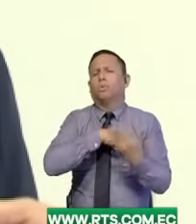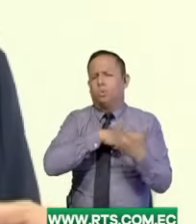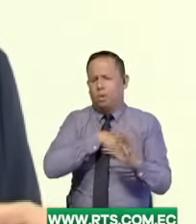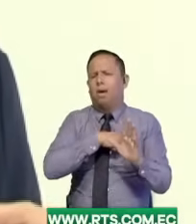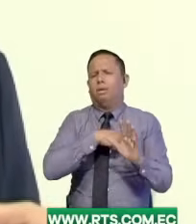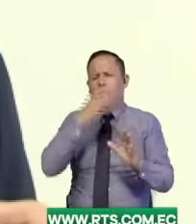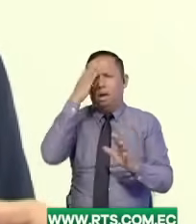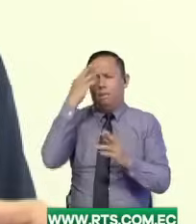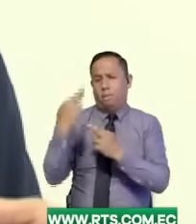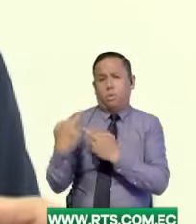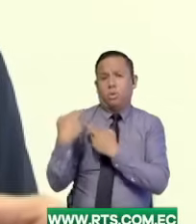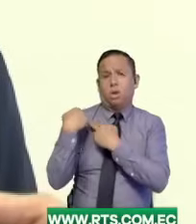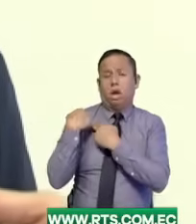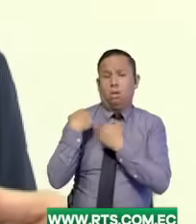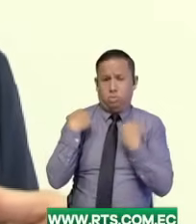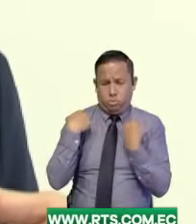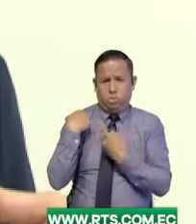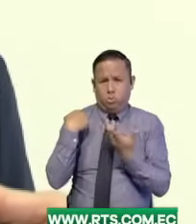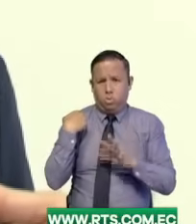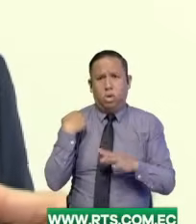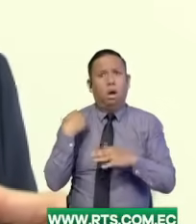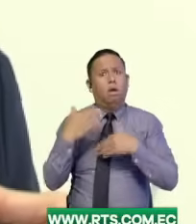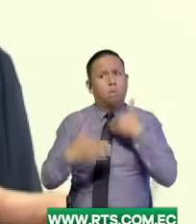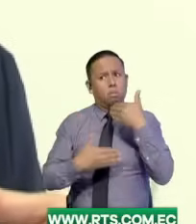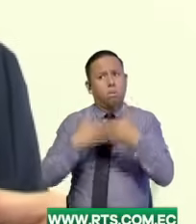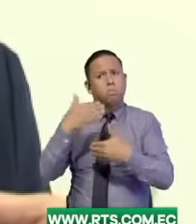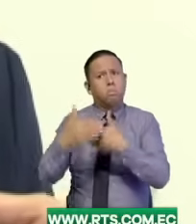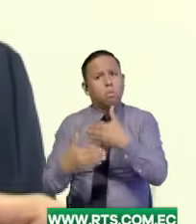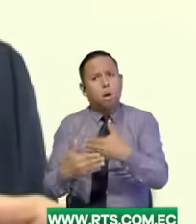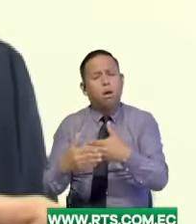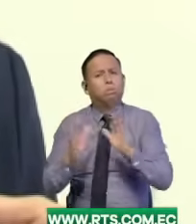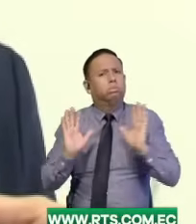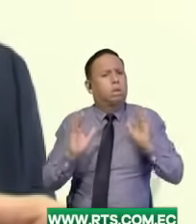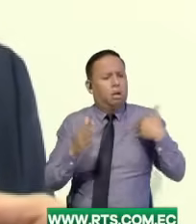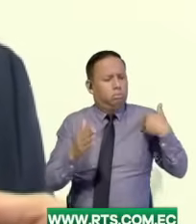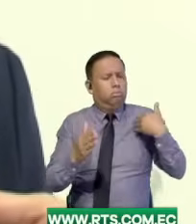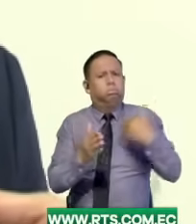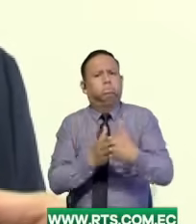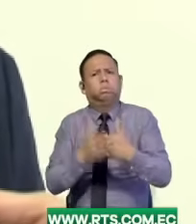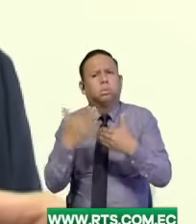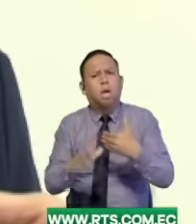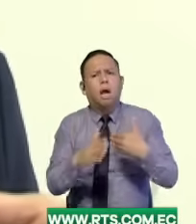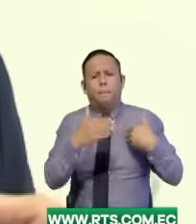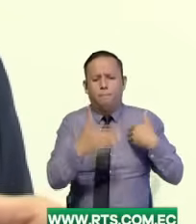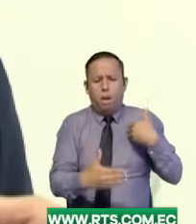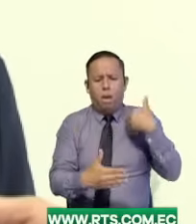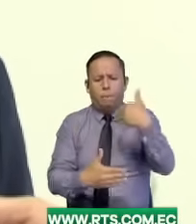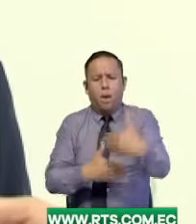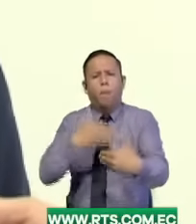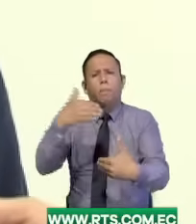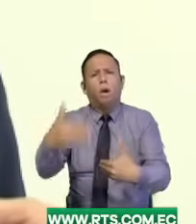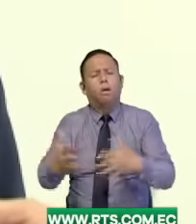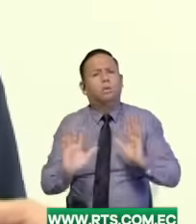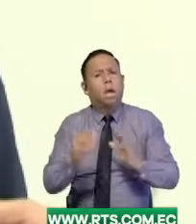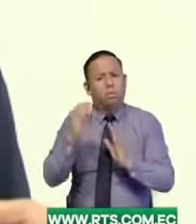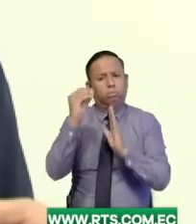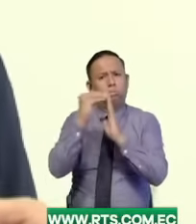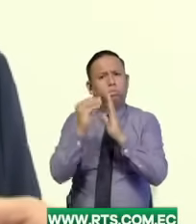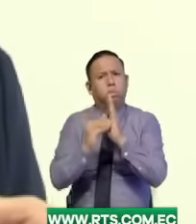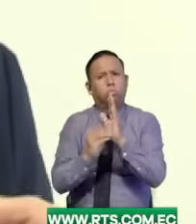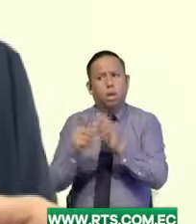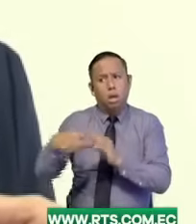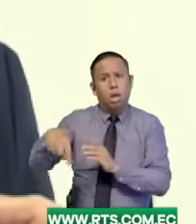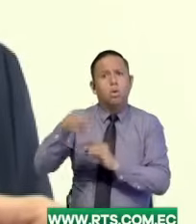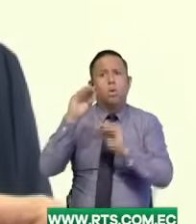consejeros, es decir, ya había finalizado prácticamente el mérito oposición y habían calificaciones, ya hay una puntuación dentro de los